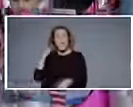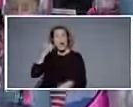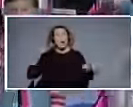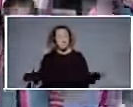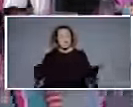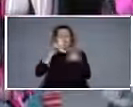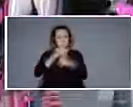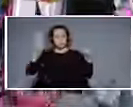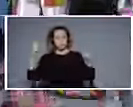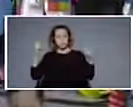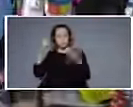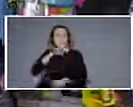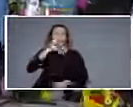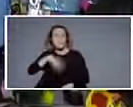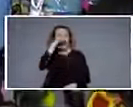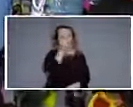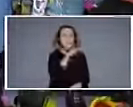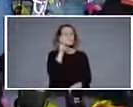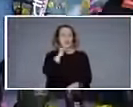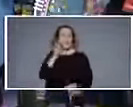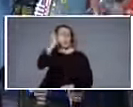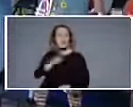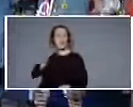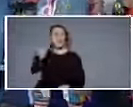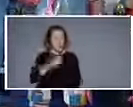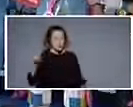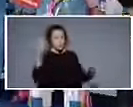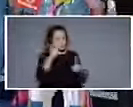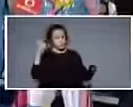cabeza de padres y profesores, la resaca su largo